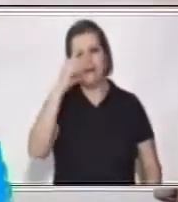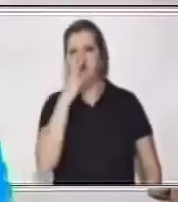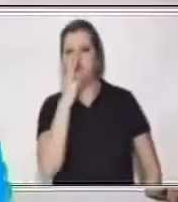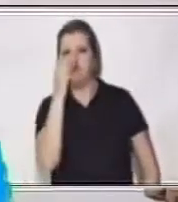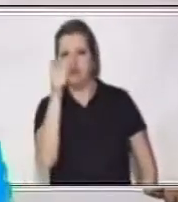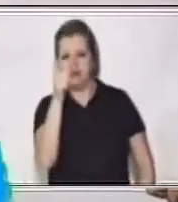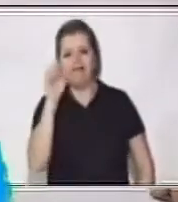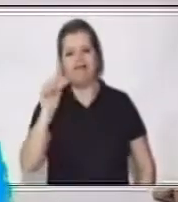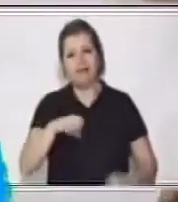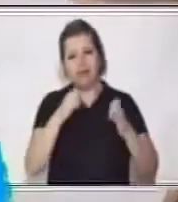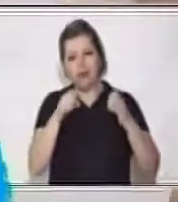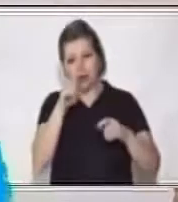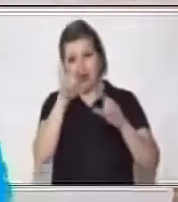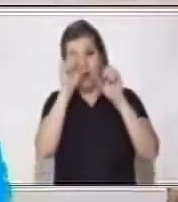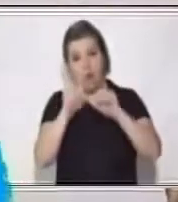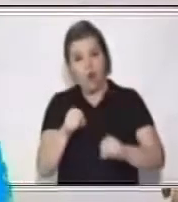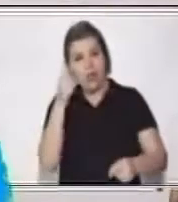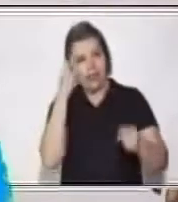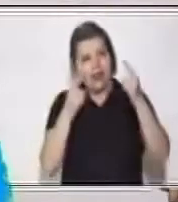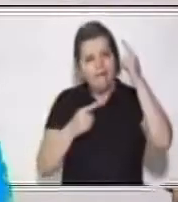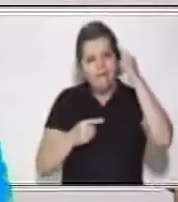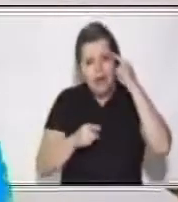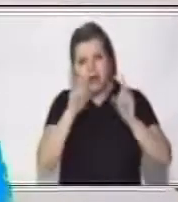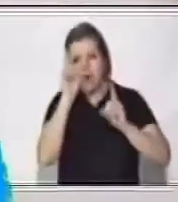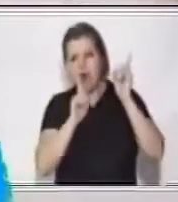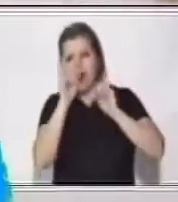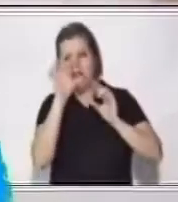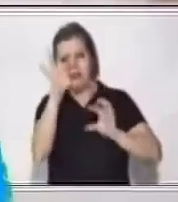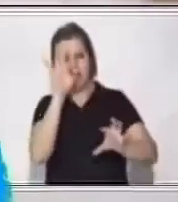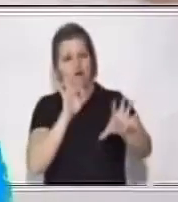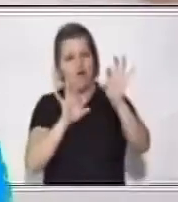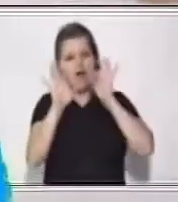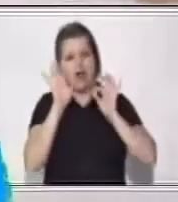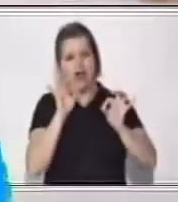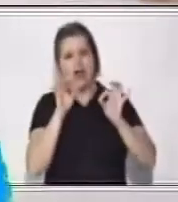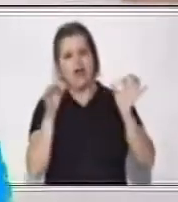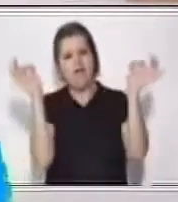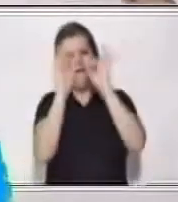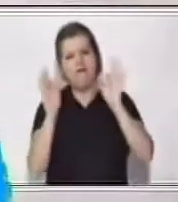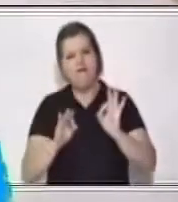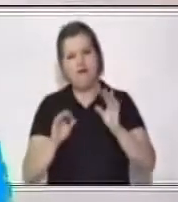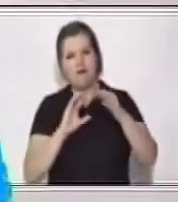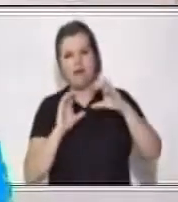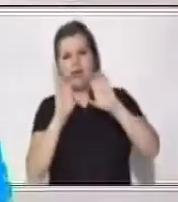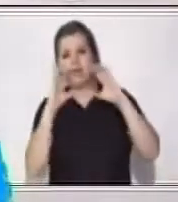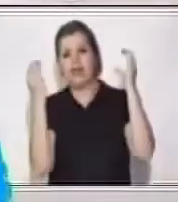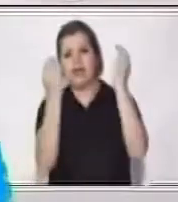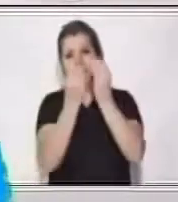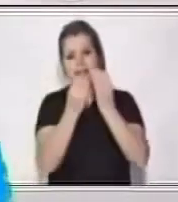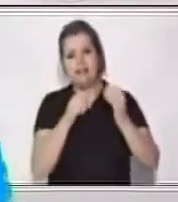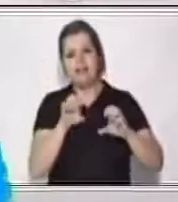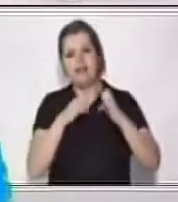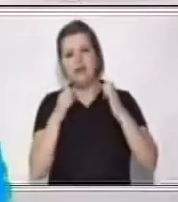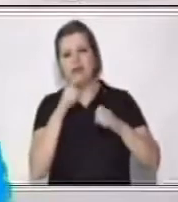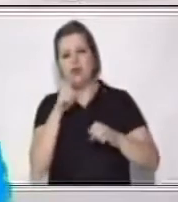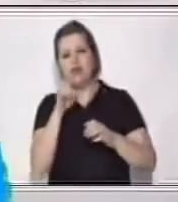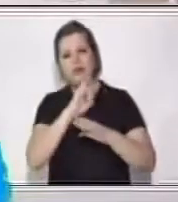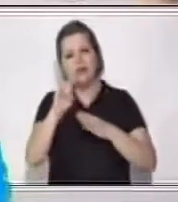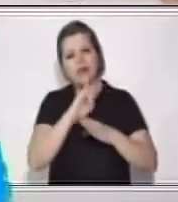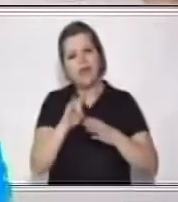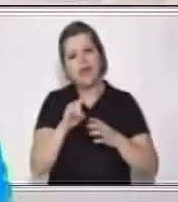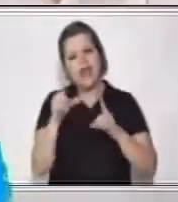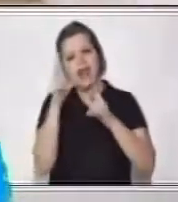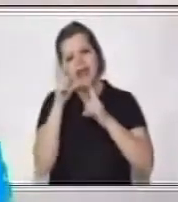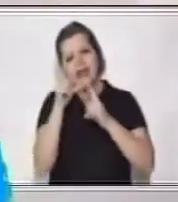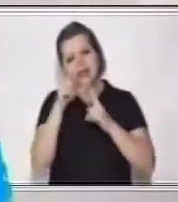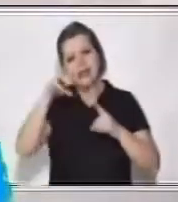esta posición nuestro morfema clase. Y lo identificamos con una M y una C.